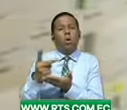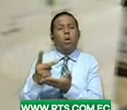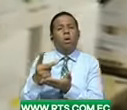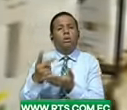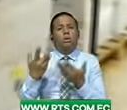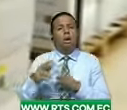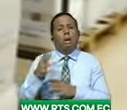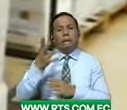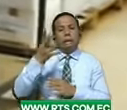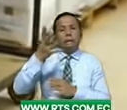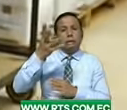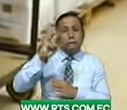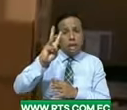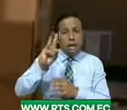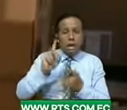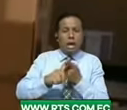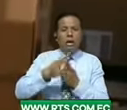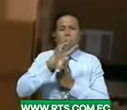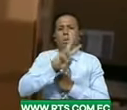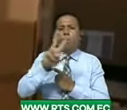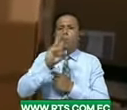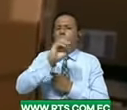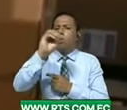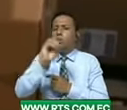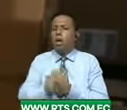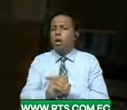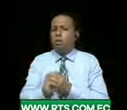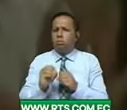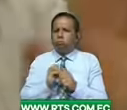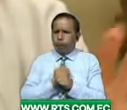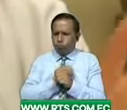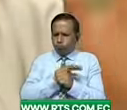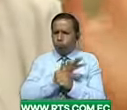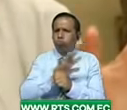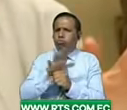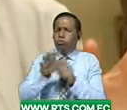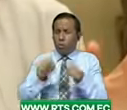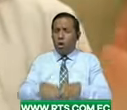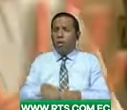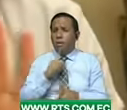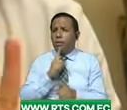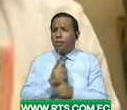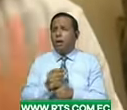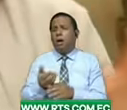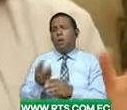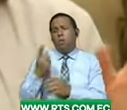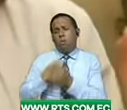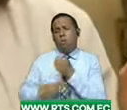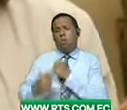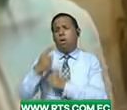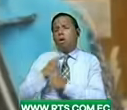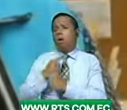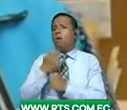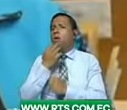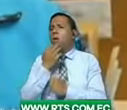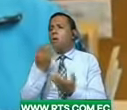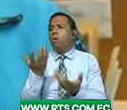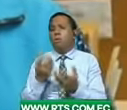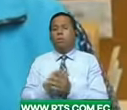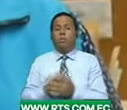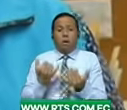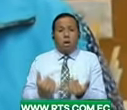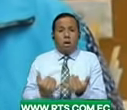al 42% de cobertura. Si nosotros seguiríamos haciendo lo mismo que se ha hecho en años anteriores, pues el resultado sería igual. A través